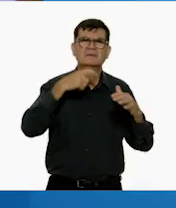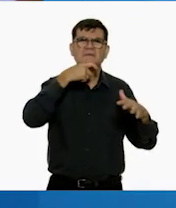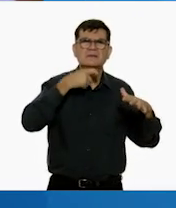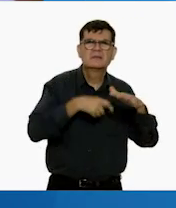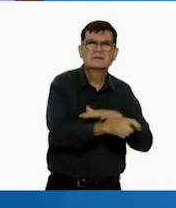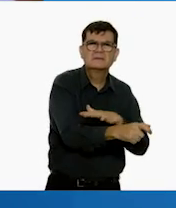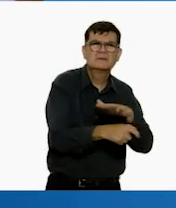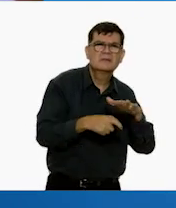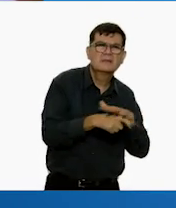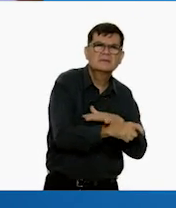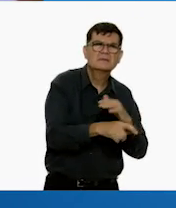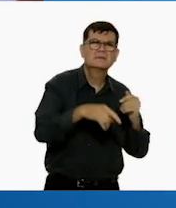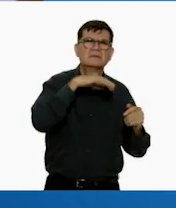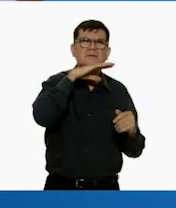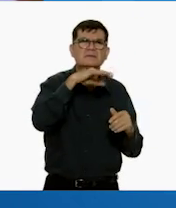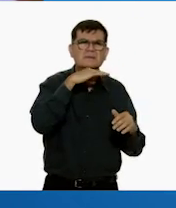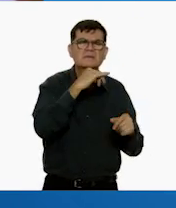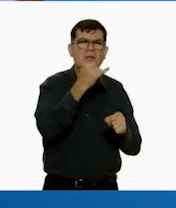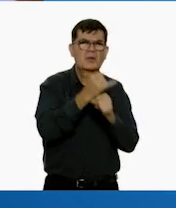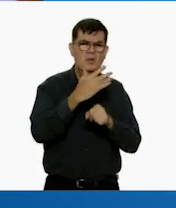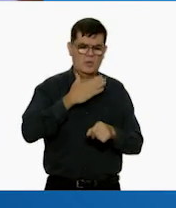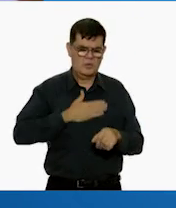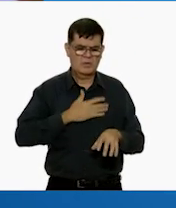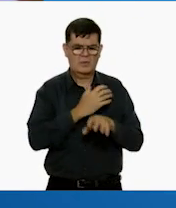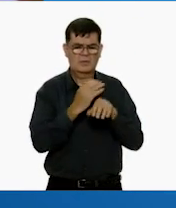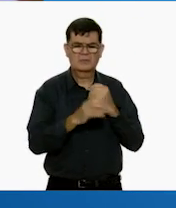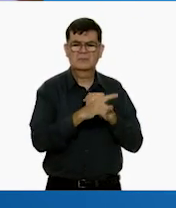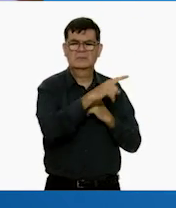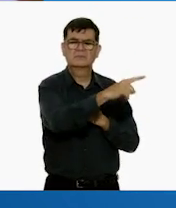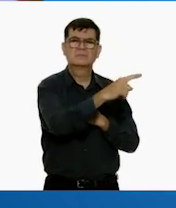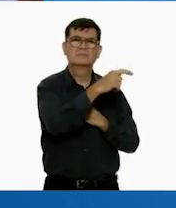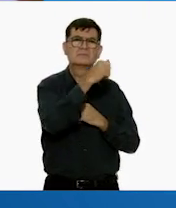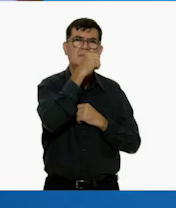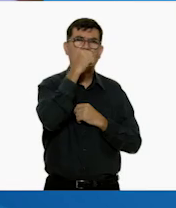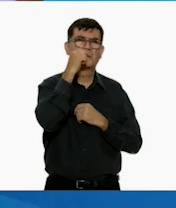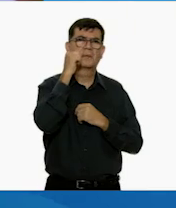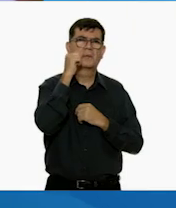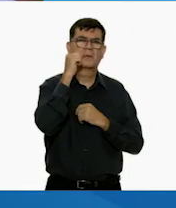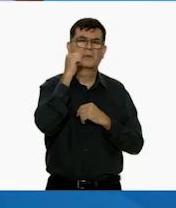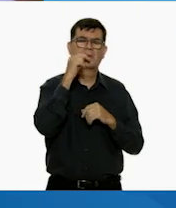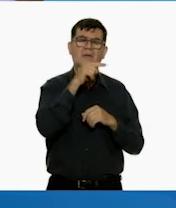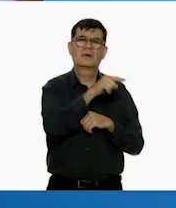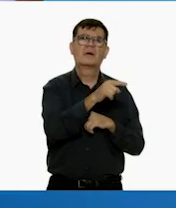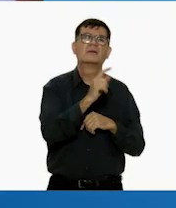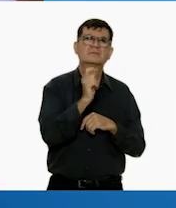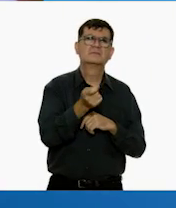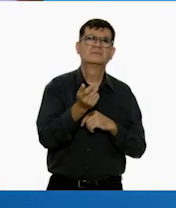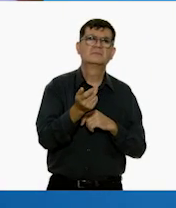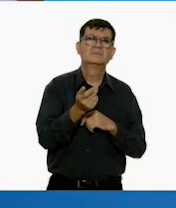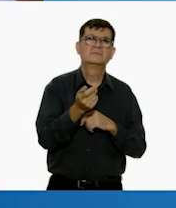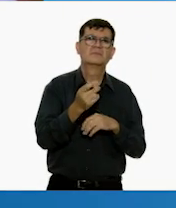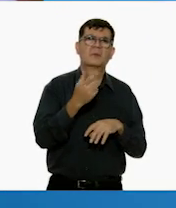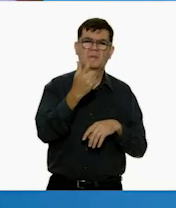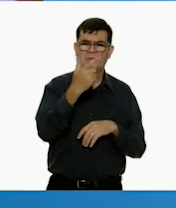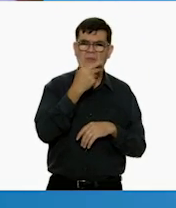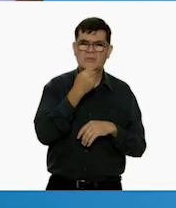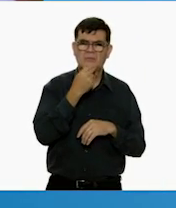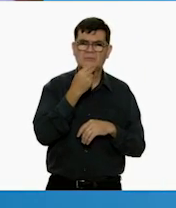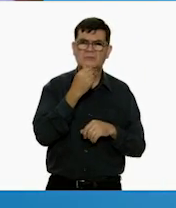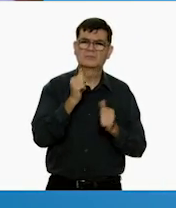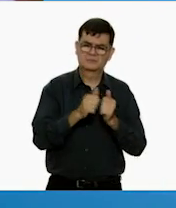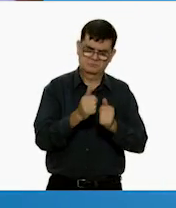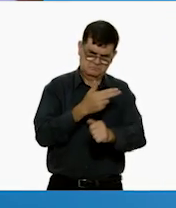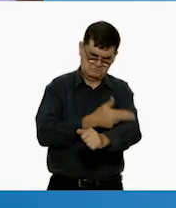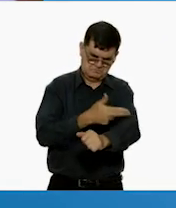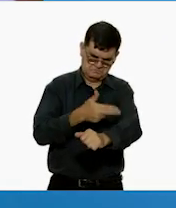corrupción y de injusticia, Juárez fue un hombre